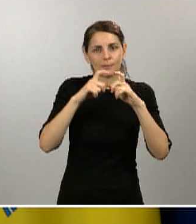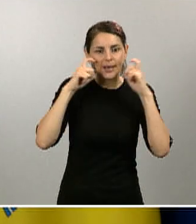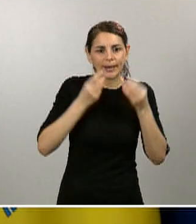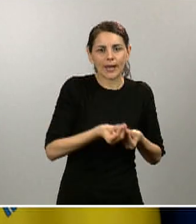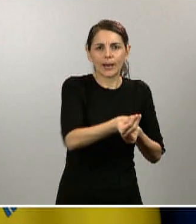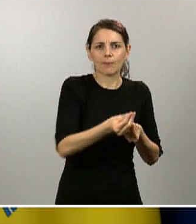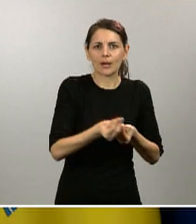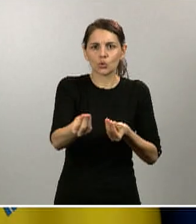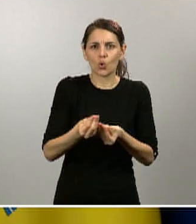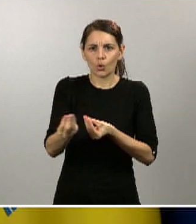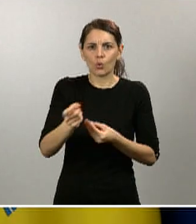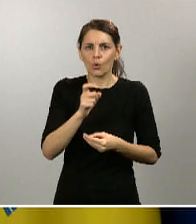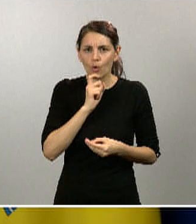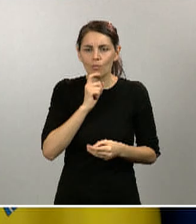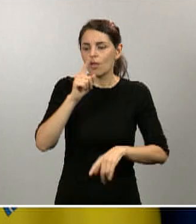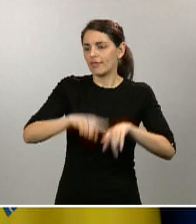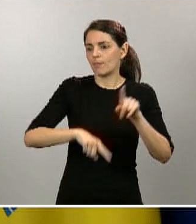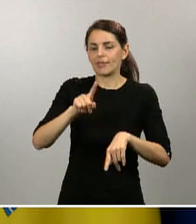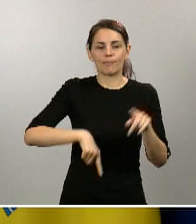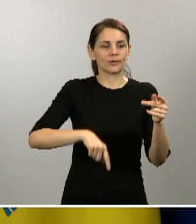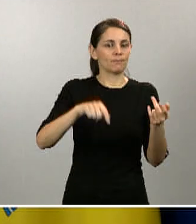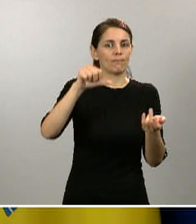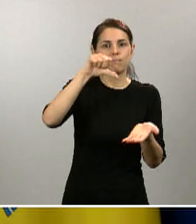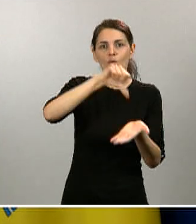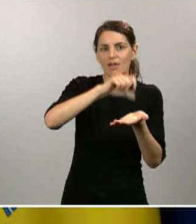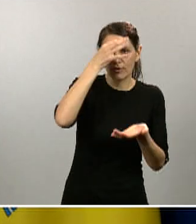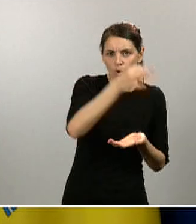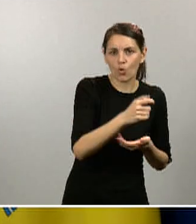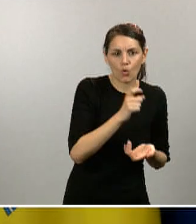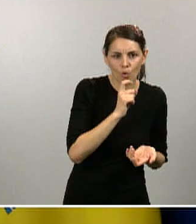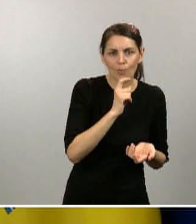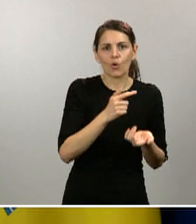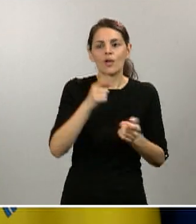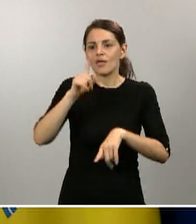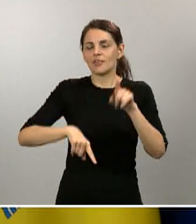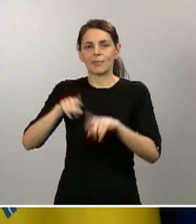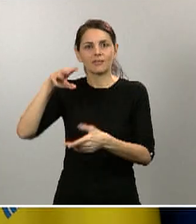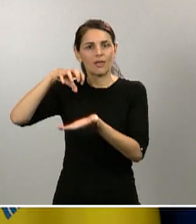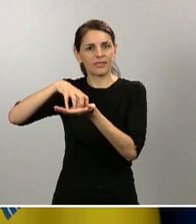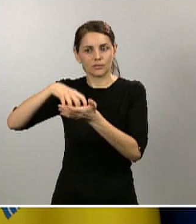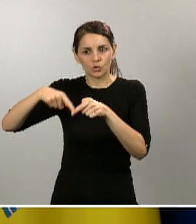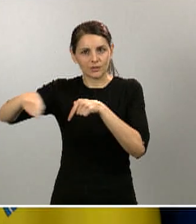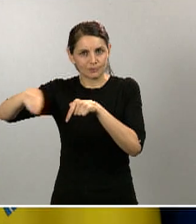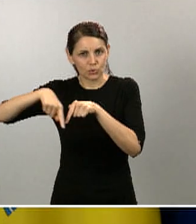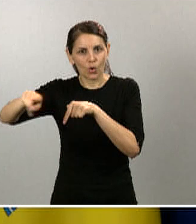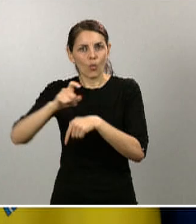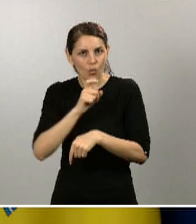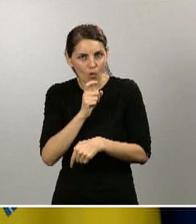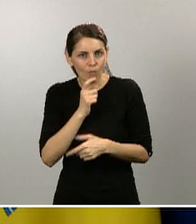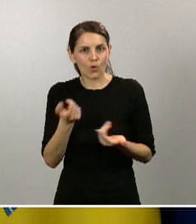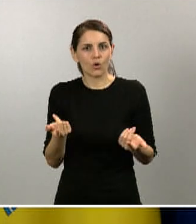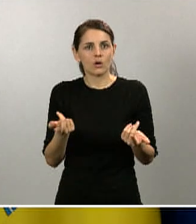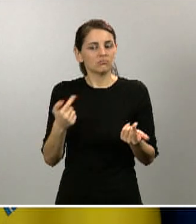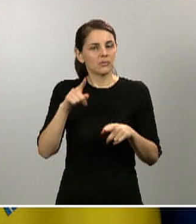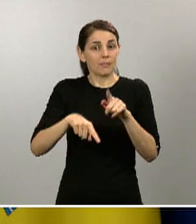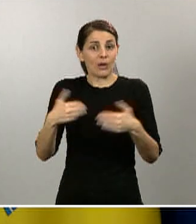los núcleos o nodos de infraestructura del transporte que tiene cada uno en su demarcación. Y, efectivamente, pues lo que sí